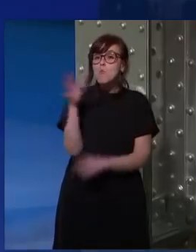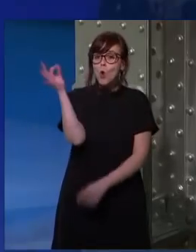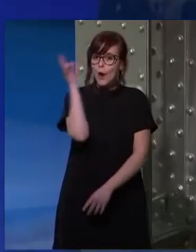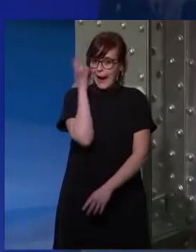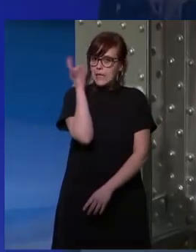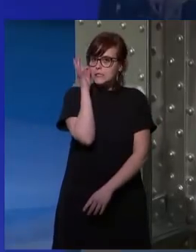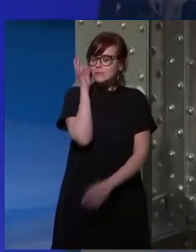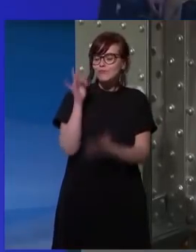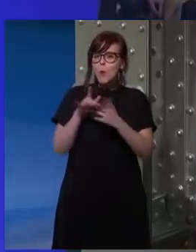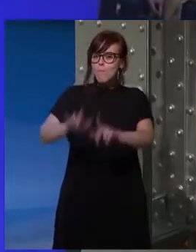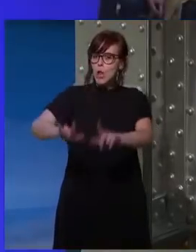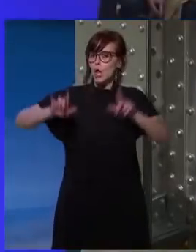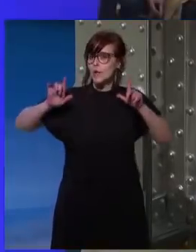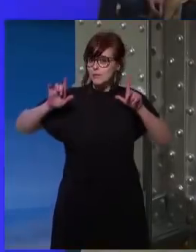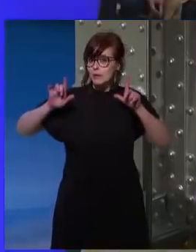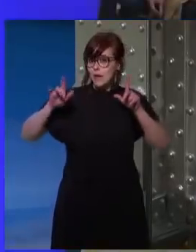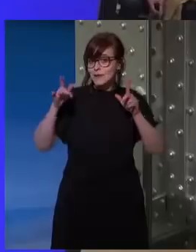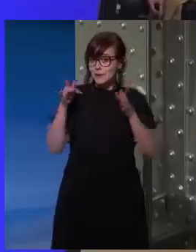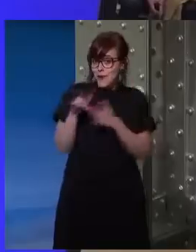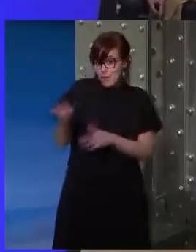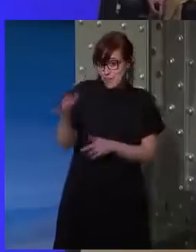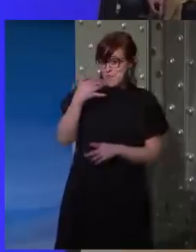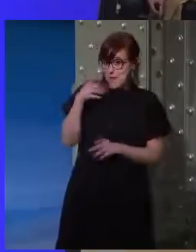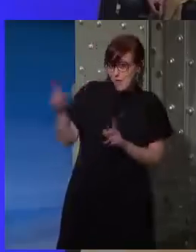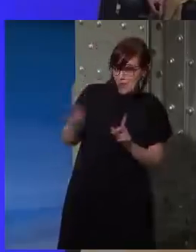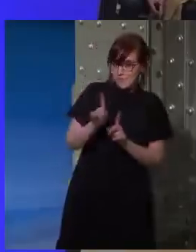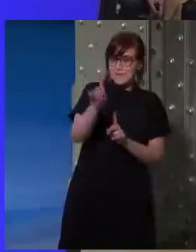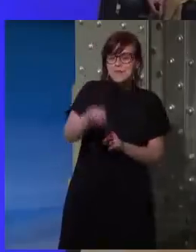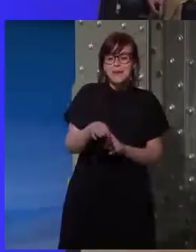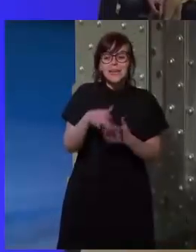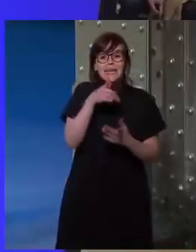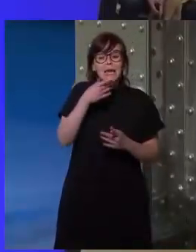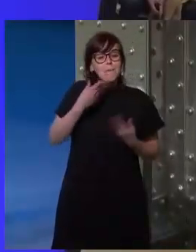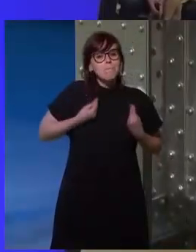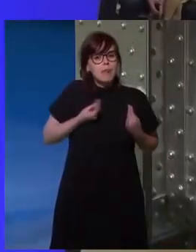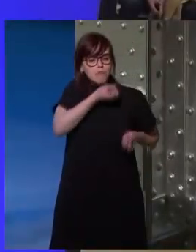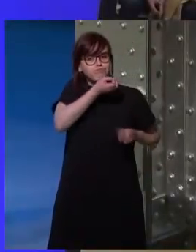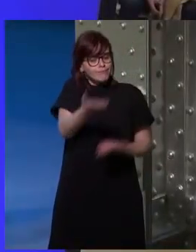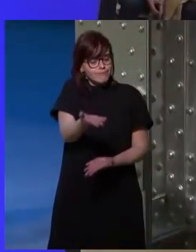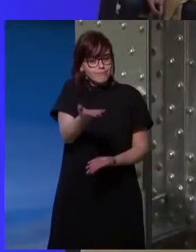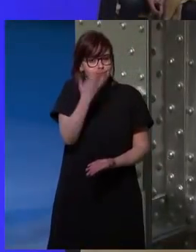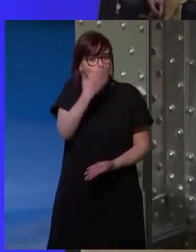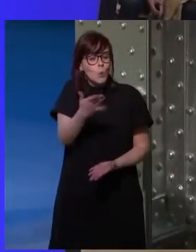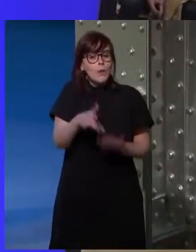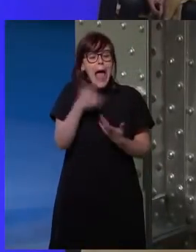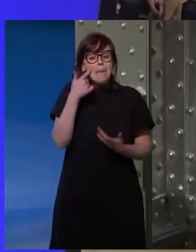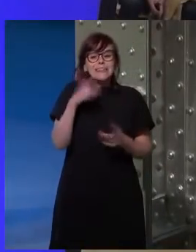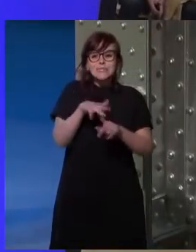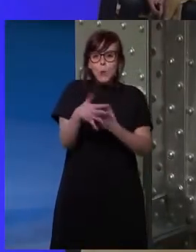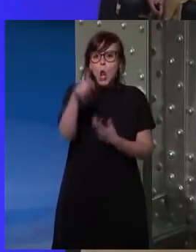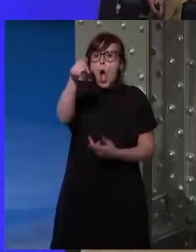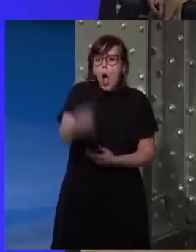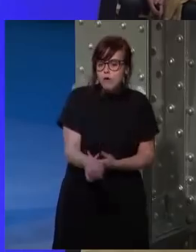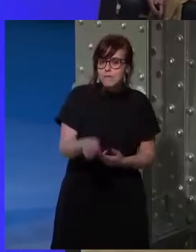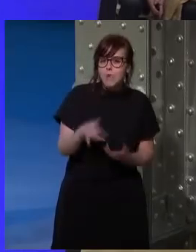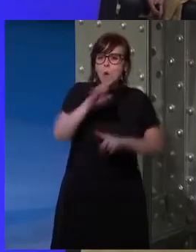fueran ellas las protagonistas, entre ellas también tú, y que nos contaran en primera persona su historia, un poco para ver cuáles son los obstáculos a día de hoy